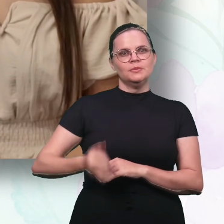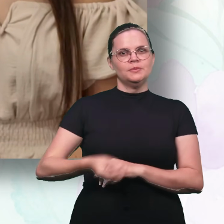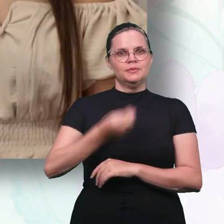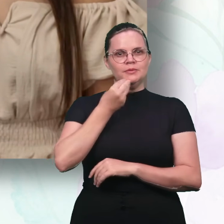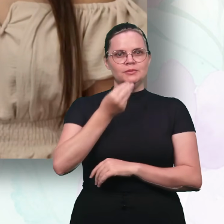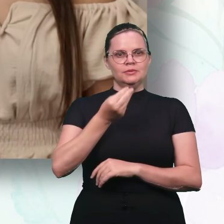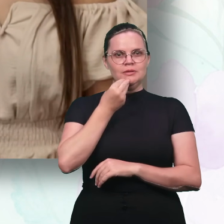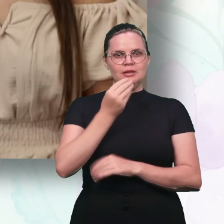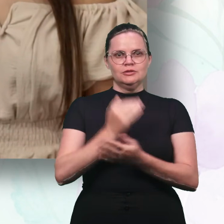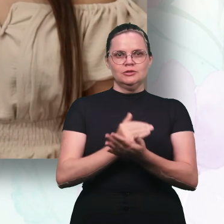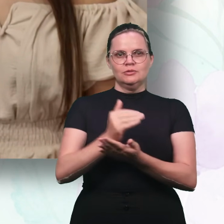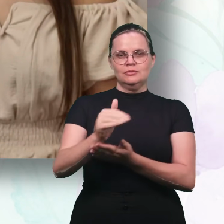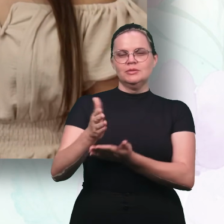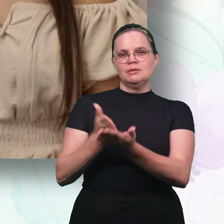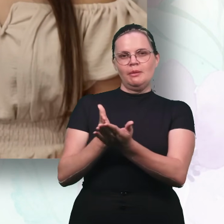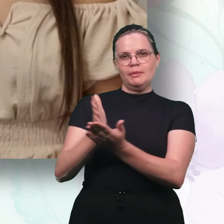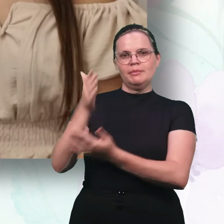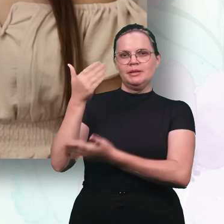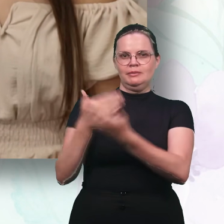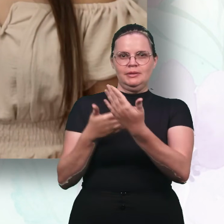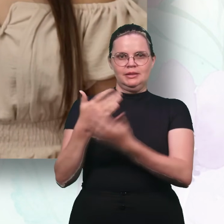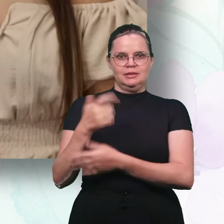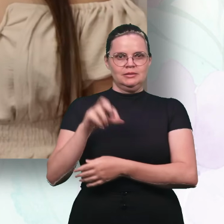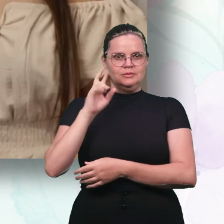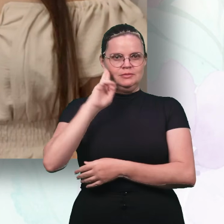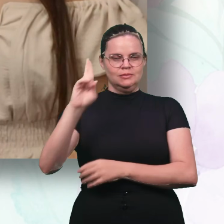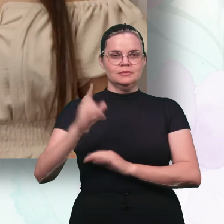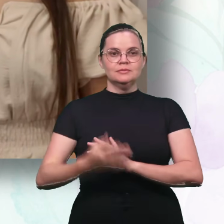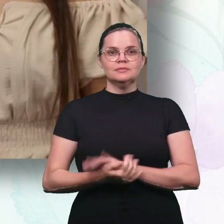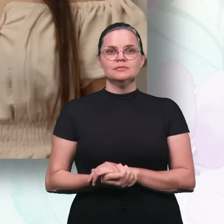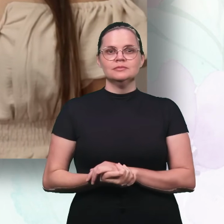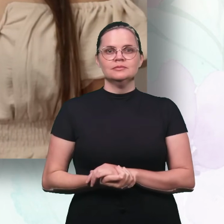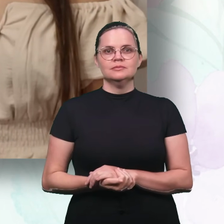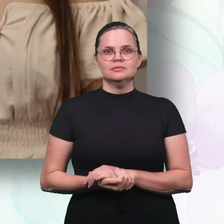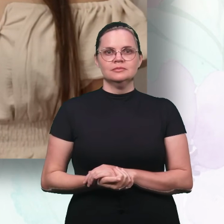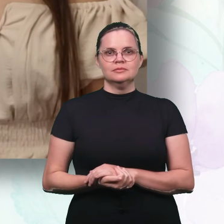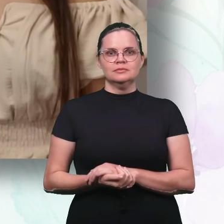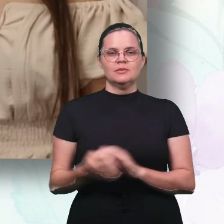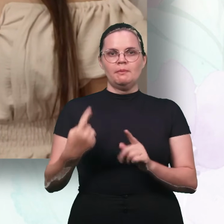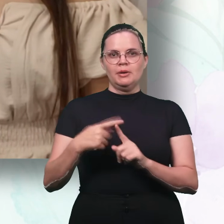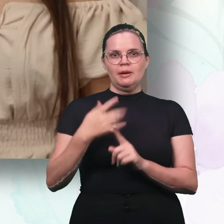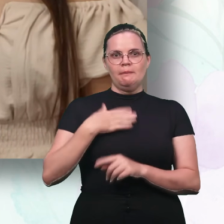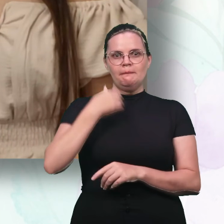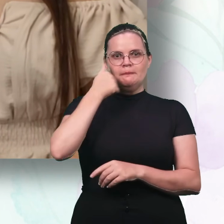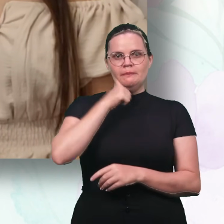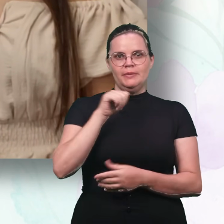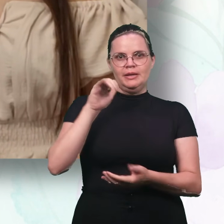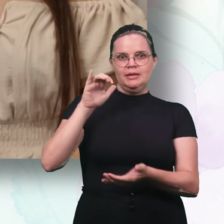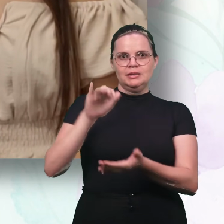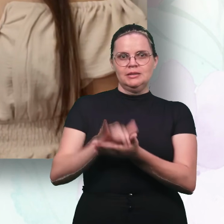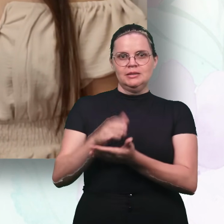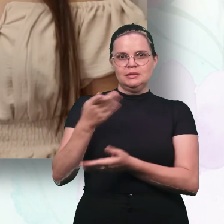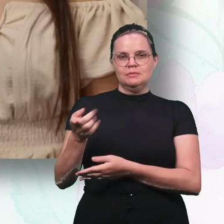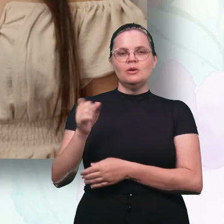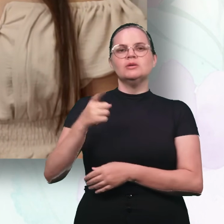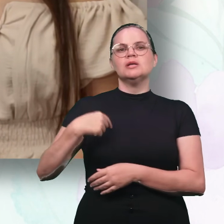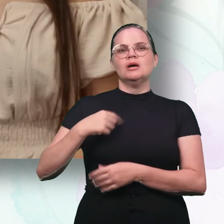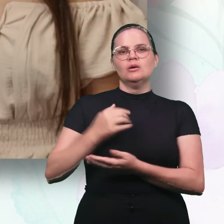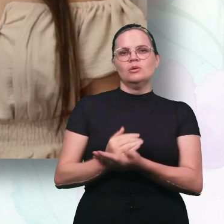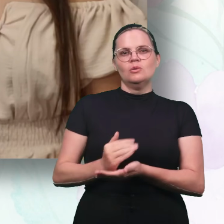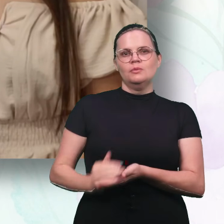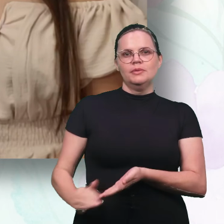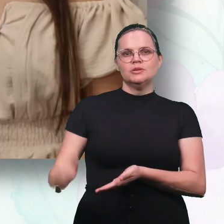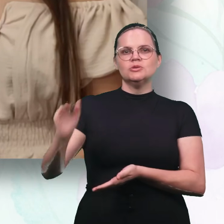poder estar caminando en la presencia del Señor. Joana, mi esposa, desde los 7 años comenzando